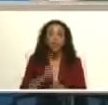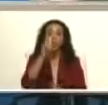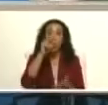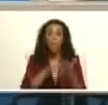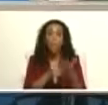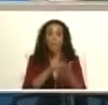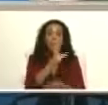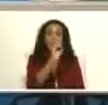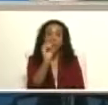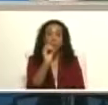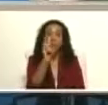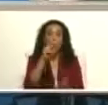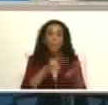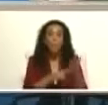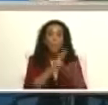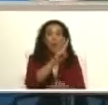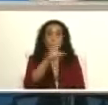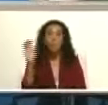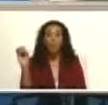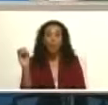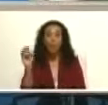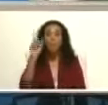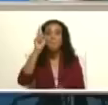2020, se recaudó 2020,